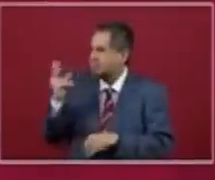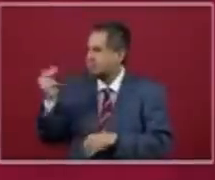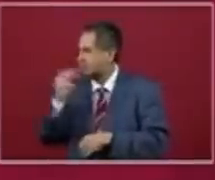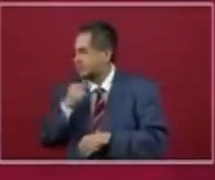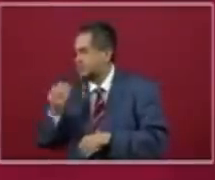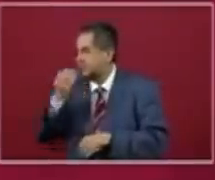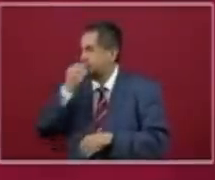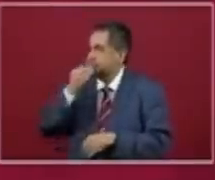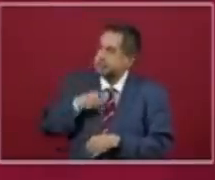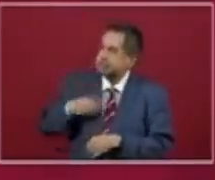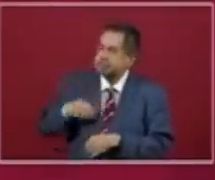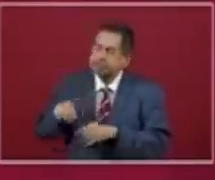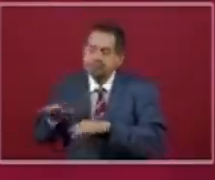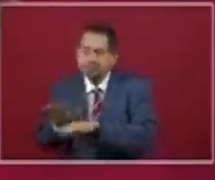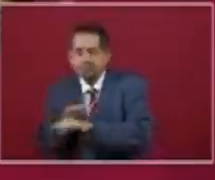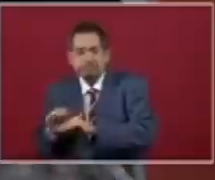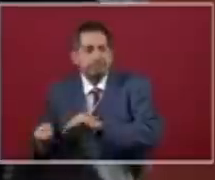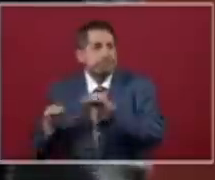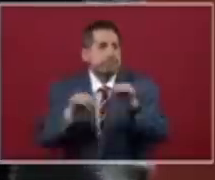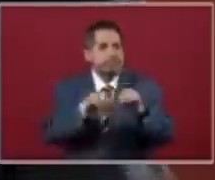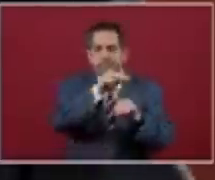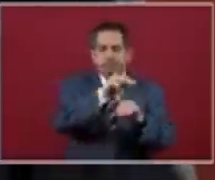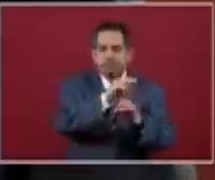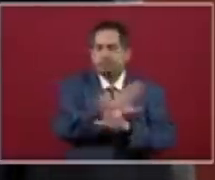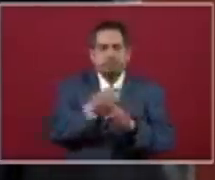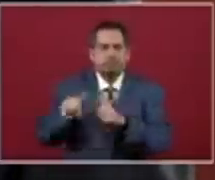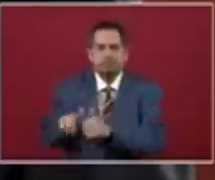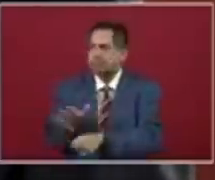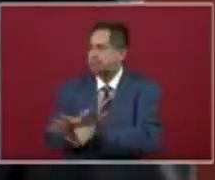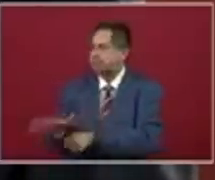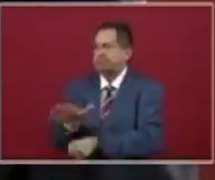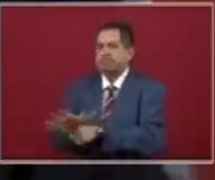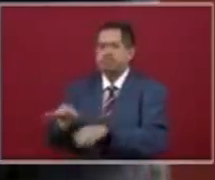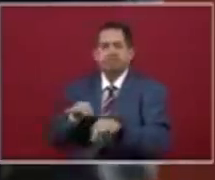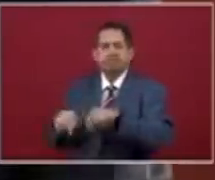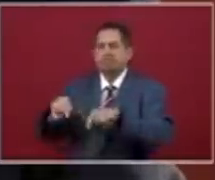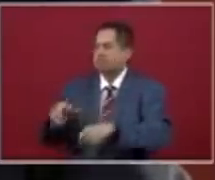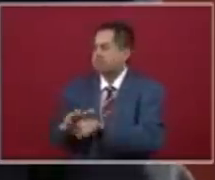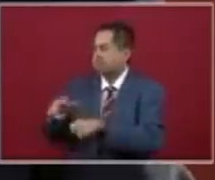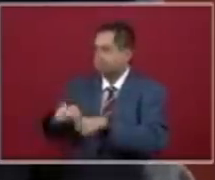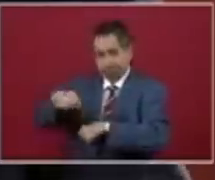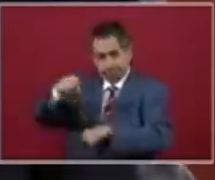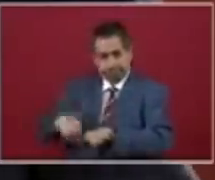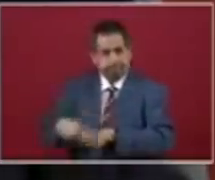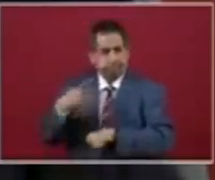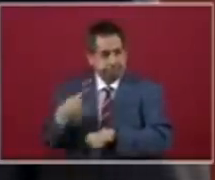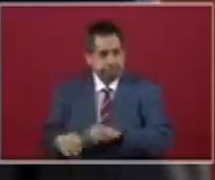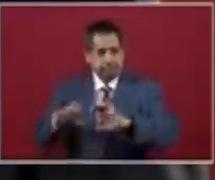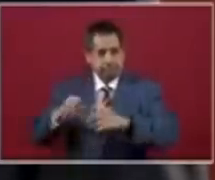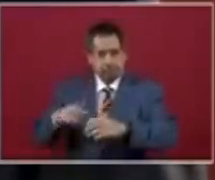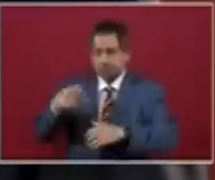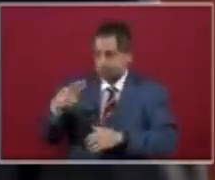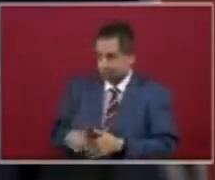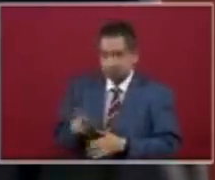buscarse la vida al norte y ahora tiene trabajo en sus comunidades, en sus pueblos.